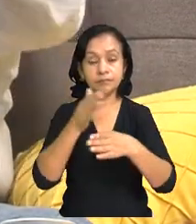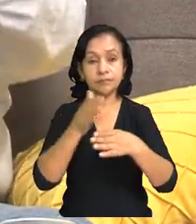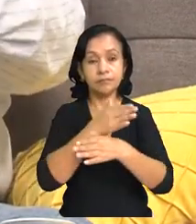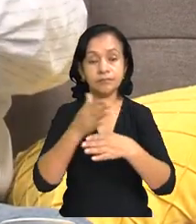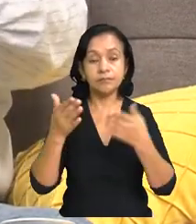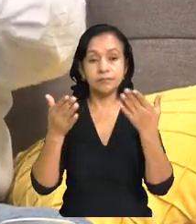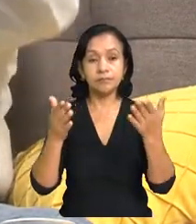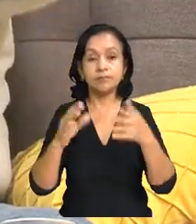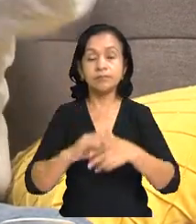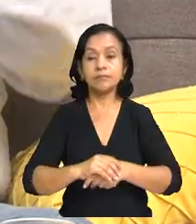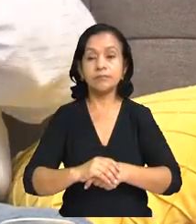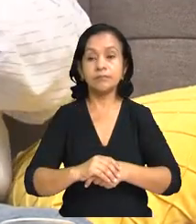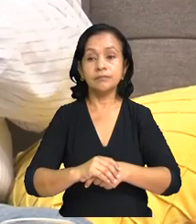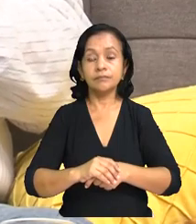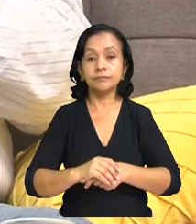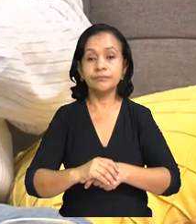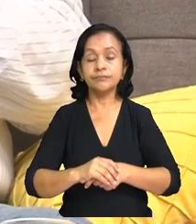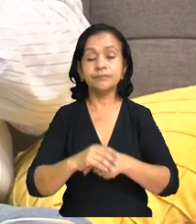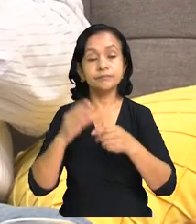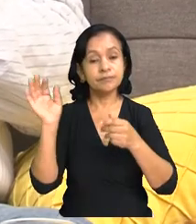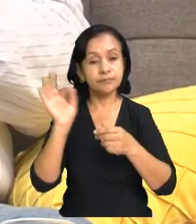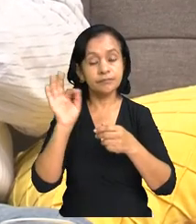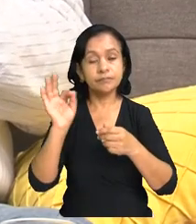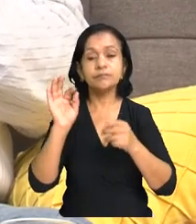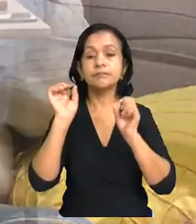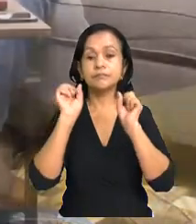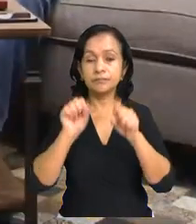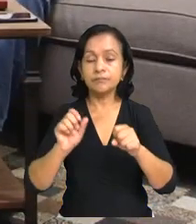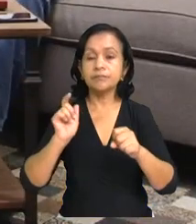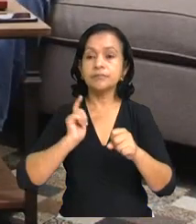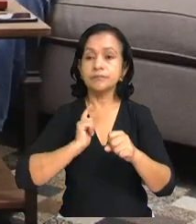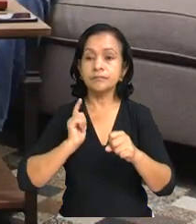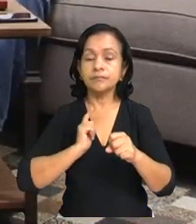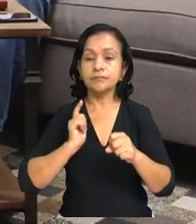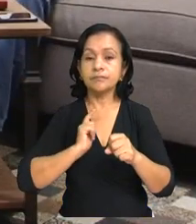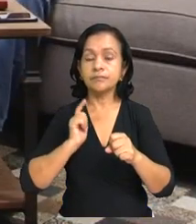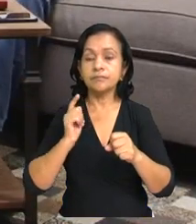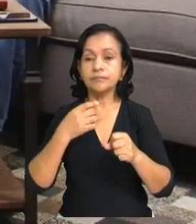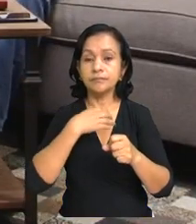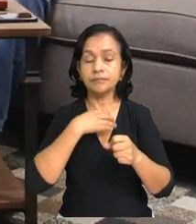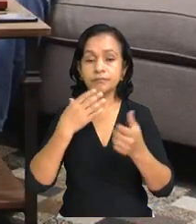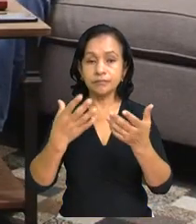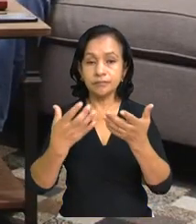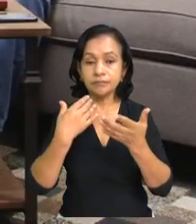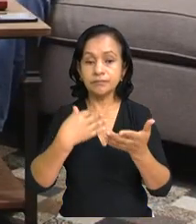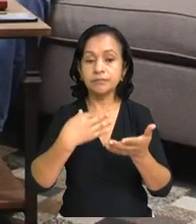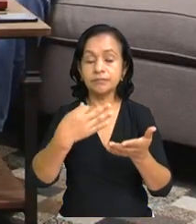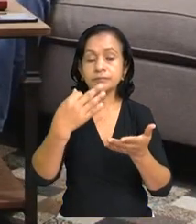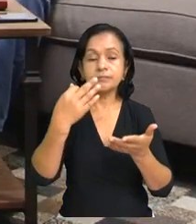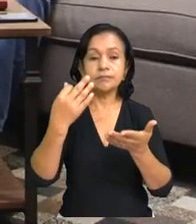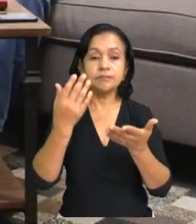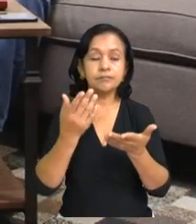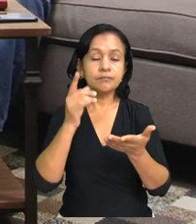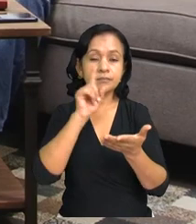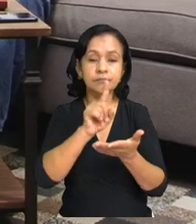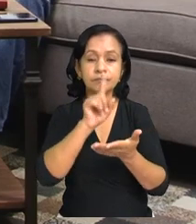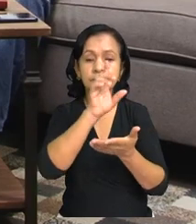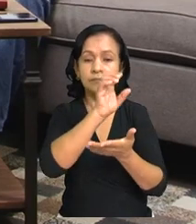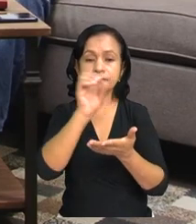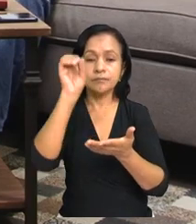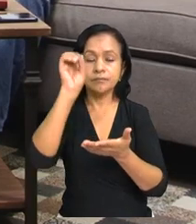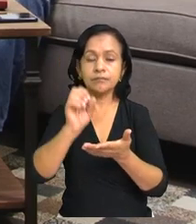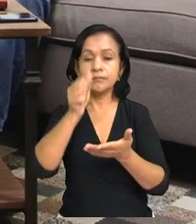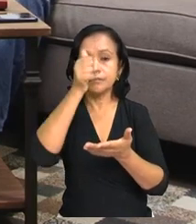indígenas y las comunidades, en esa medida nosotros vamos a llegar a nuestro propósito, que es 100% de